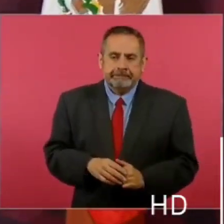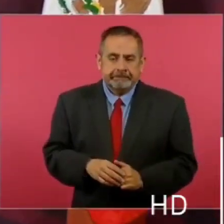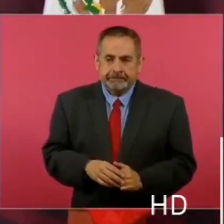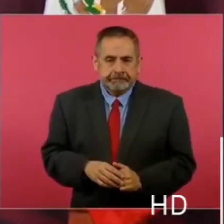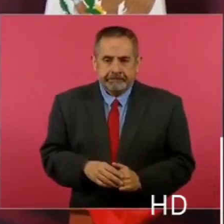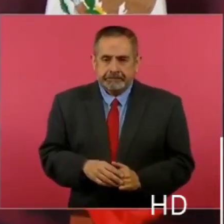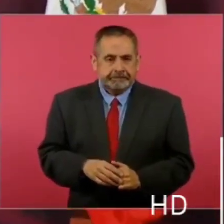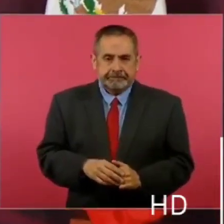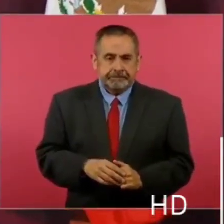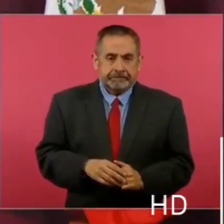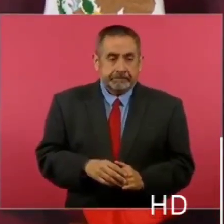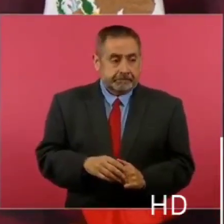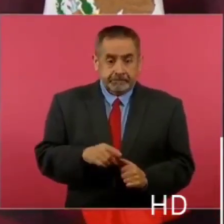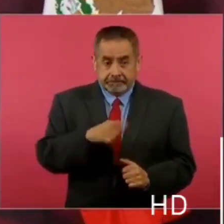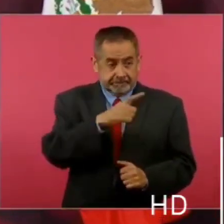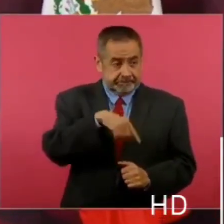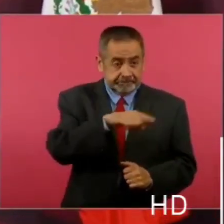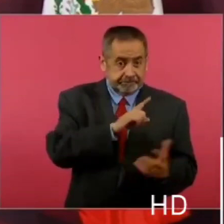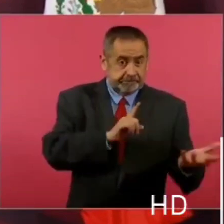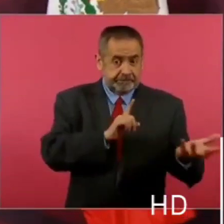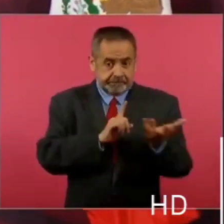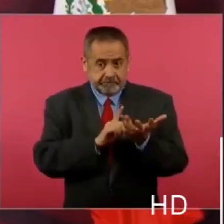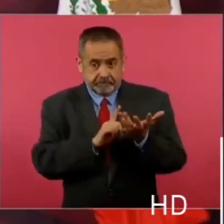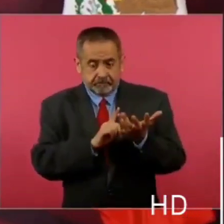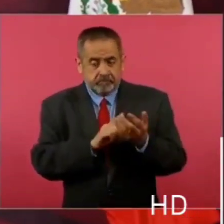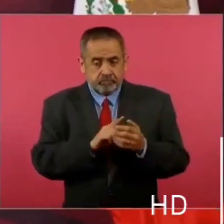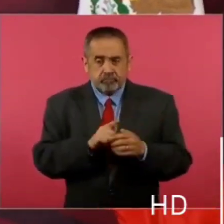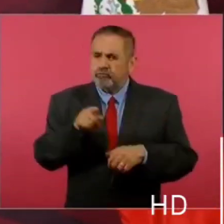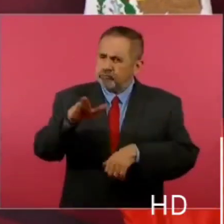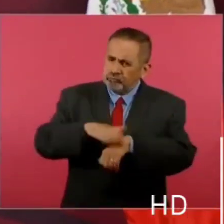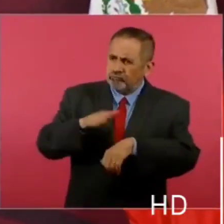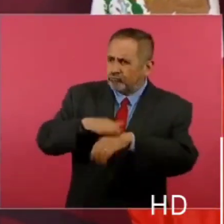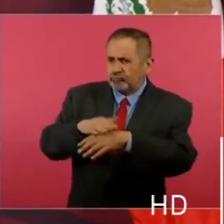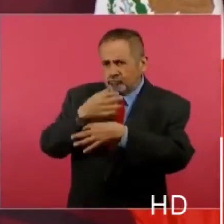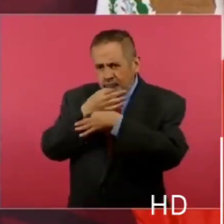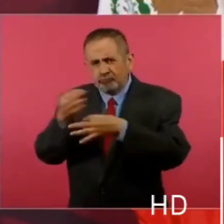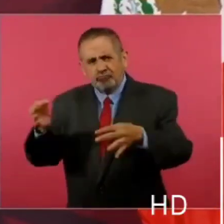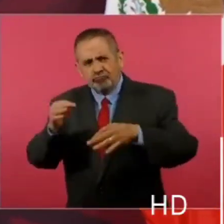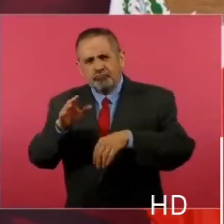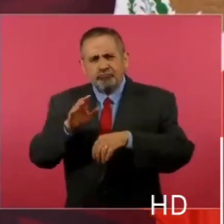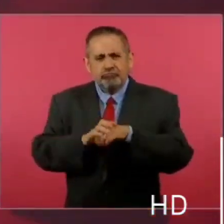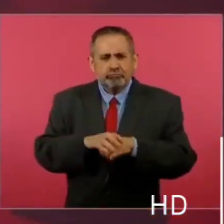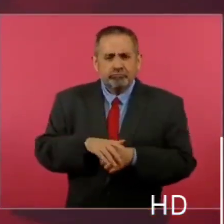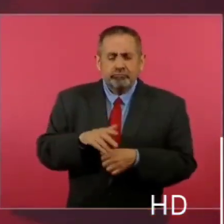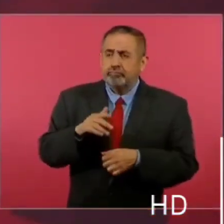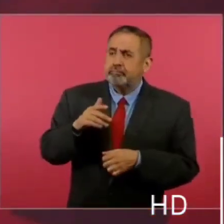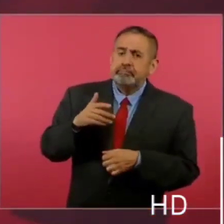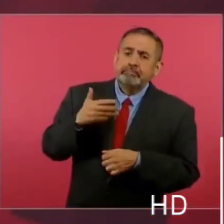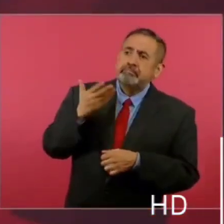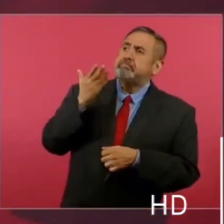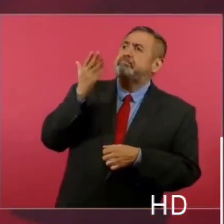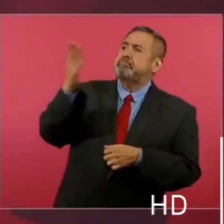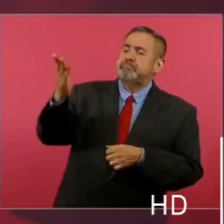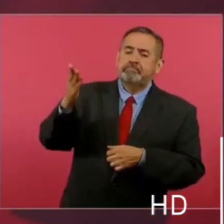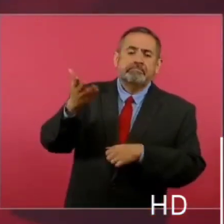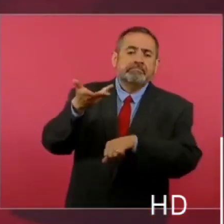Y me pedían que yo declarara una moratoria